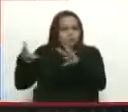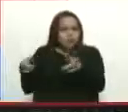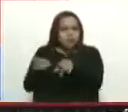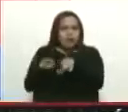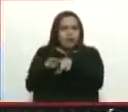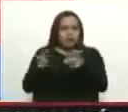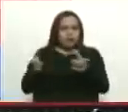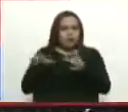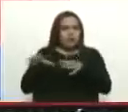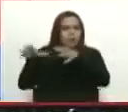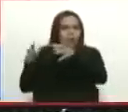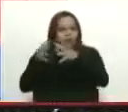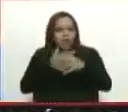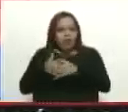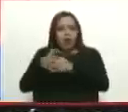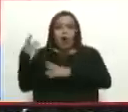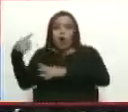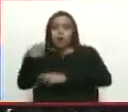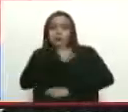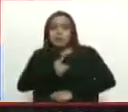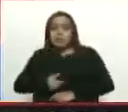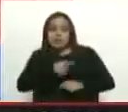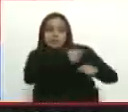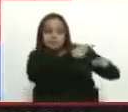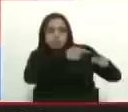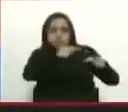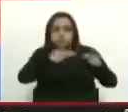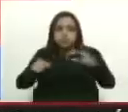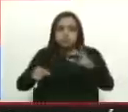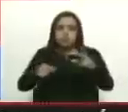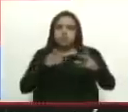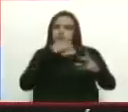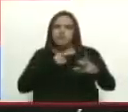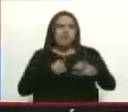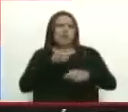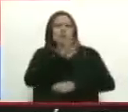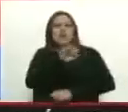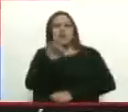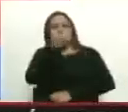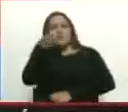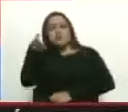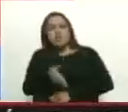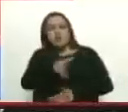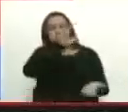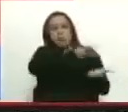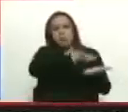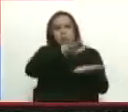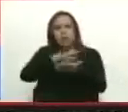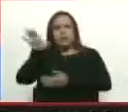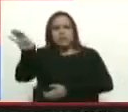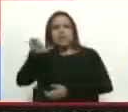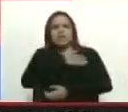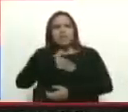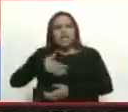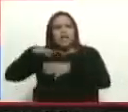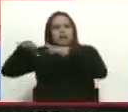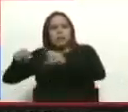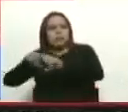Contra ese monstruo. El resto de los presidentes, sumado, no llegan a 40% de aprobación en sus países y quieren dominar el mundo.